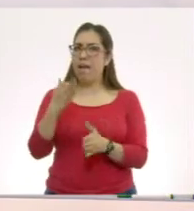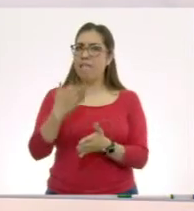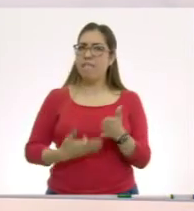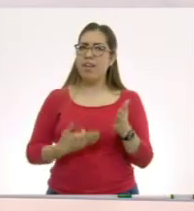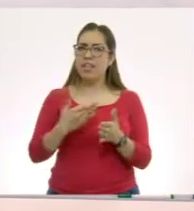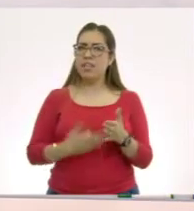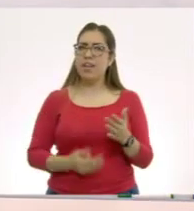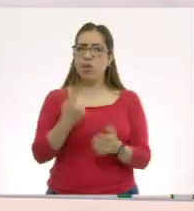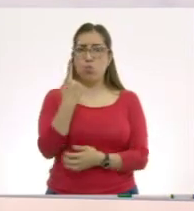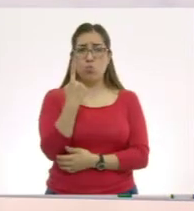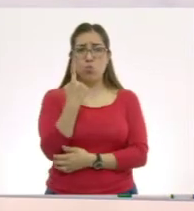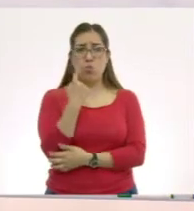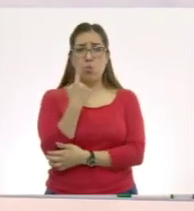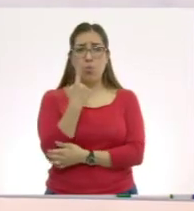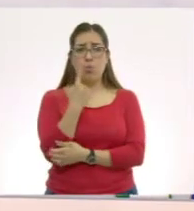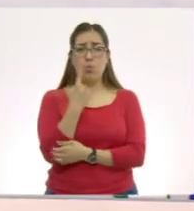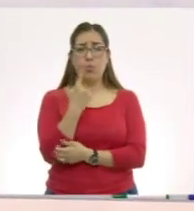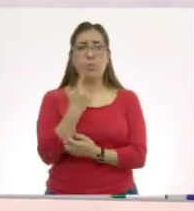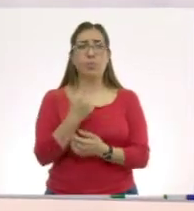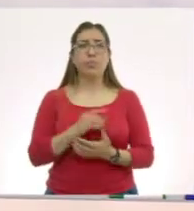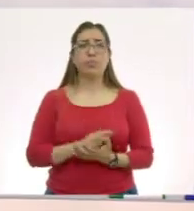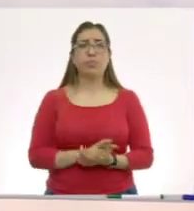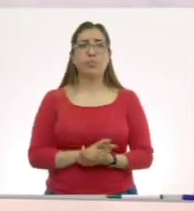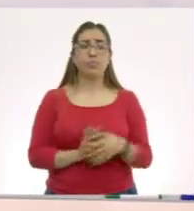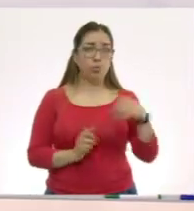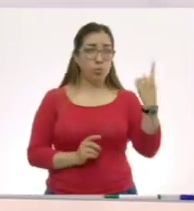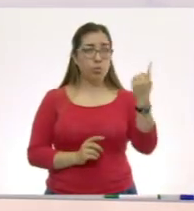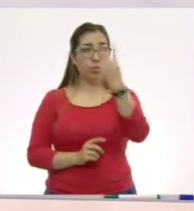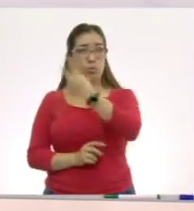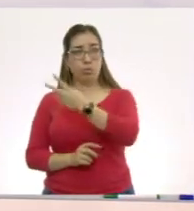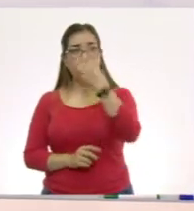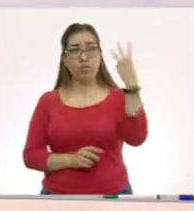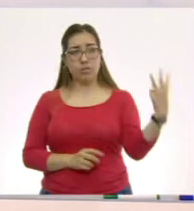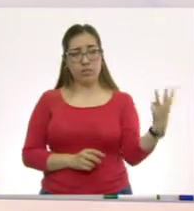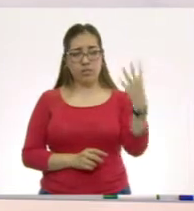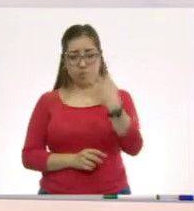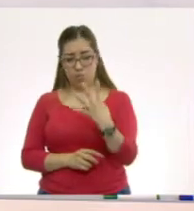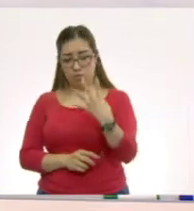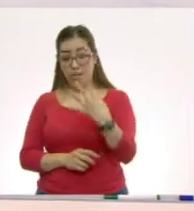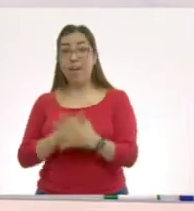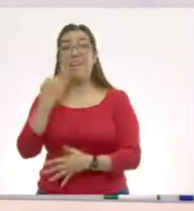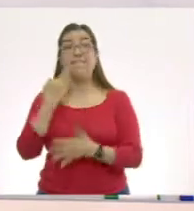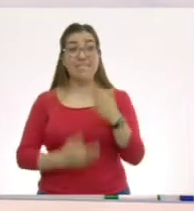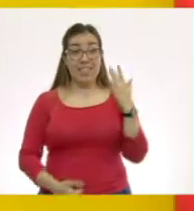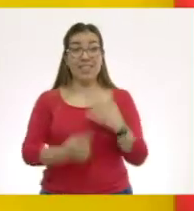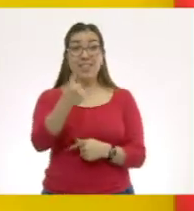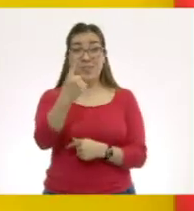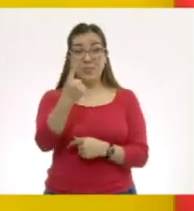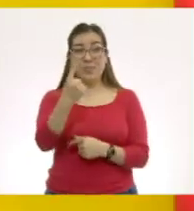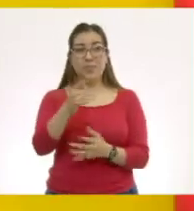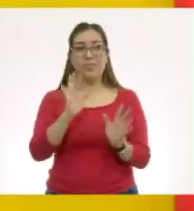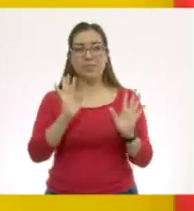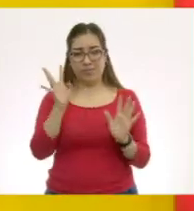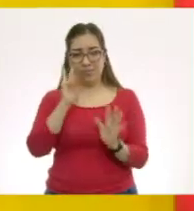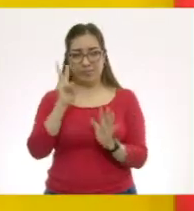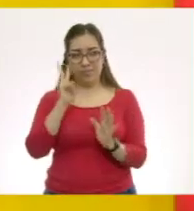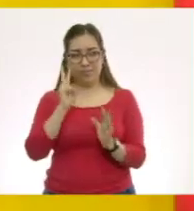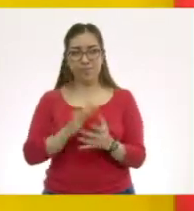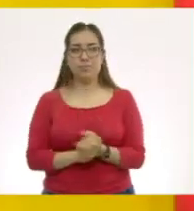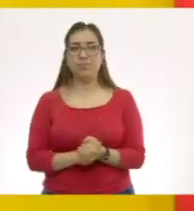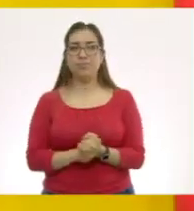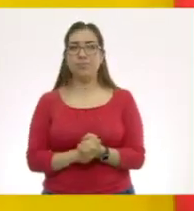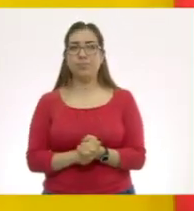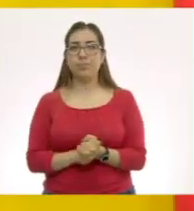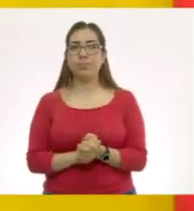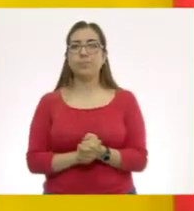uno más, ¿cierto? Porque nos falta uno. 1, 2, 3, 4. Muy bien, qué observador. Entonces nos falta uno. Uno.